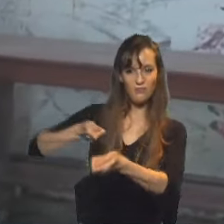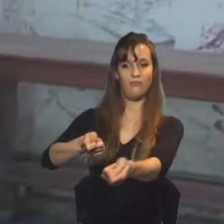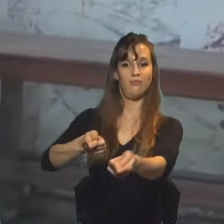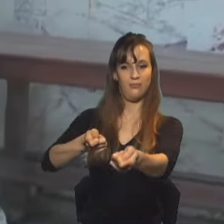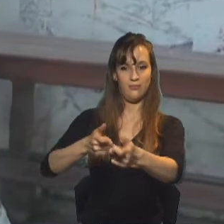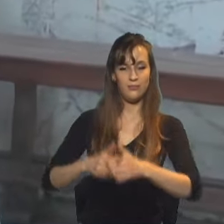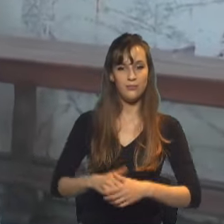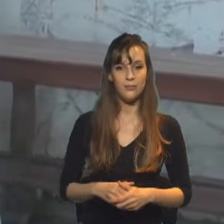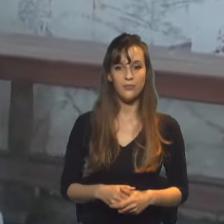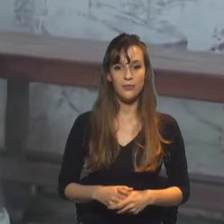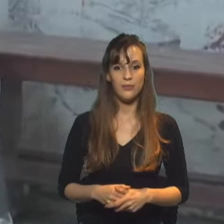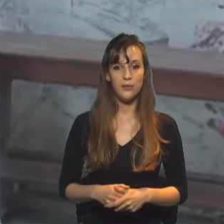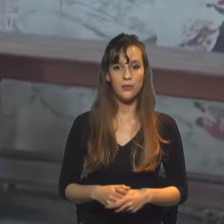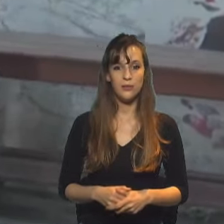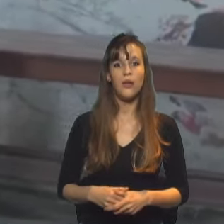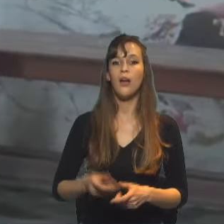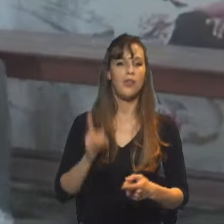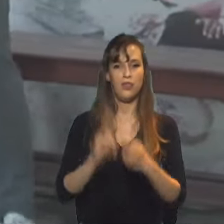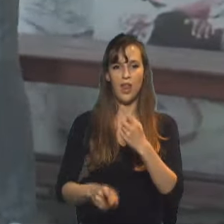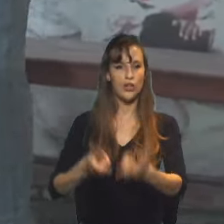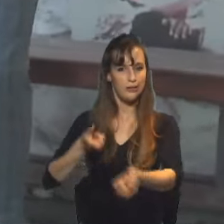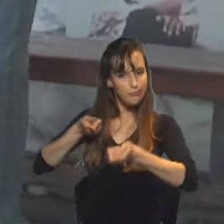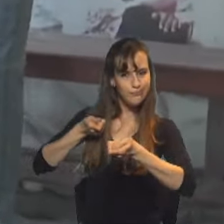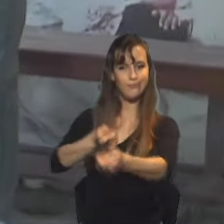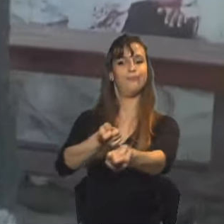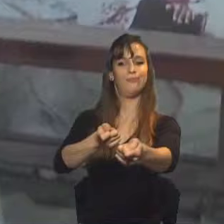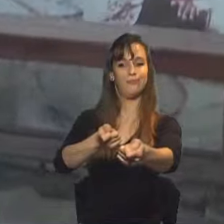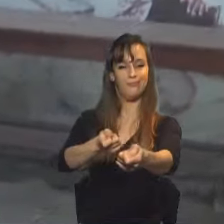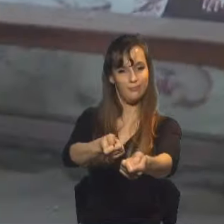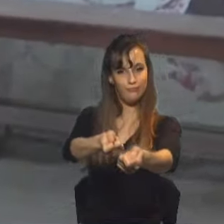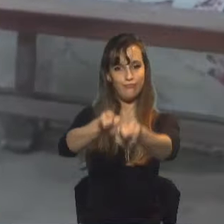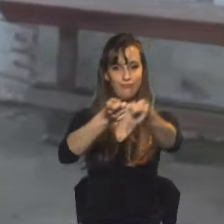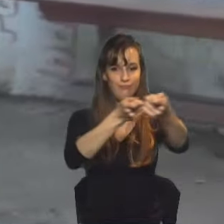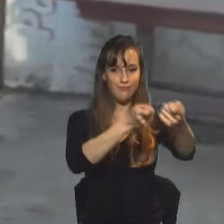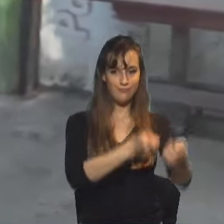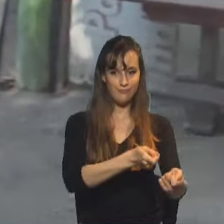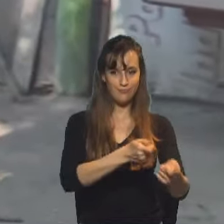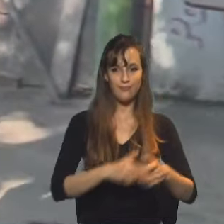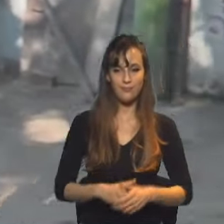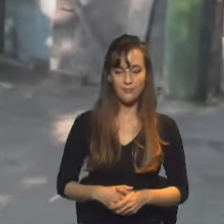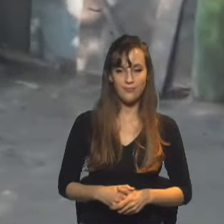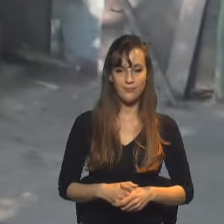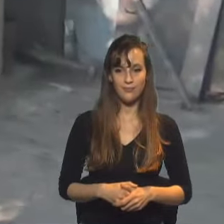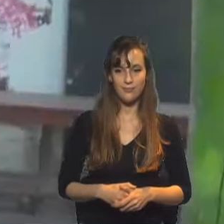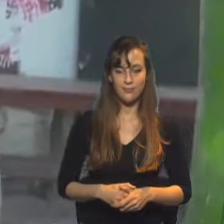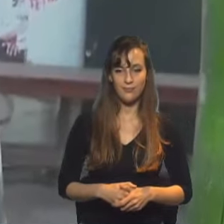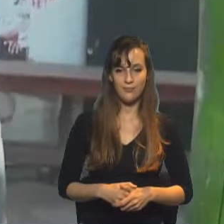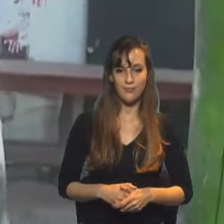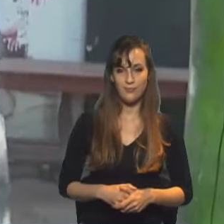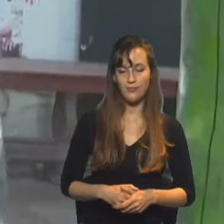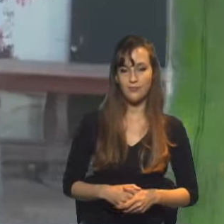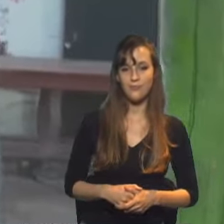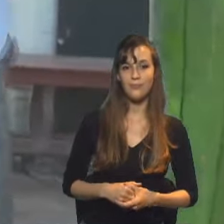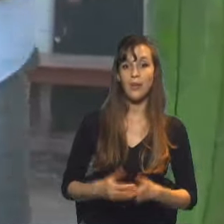la mía. Mirá cómo te cerrucheo con la sierra. Te saco bien tiro, ¿no? De 10. Así han salido